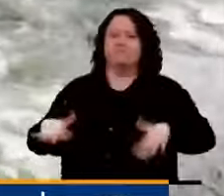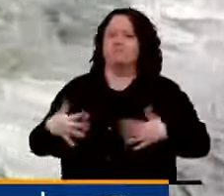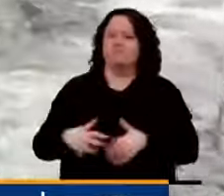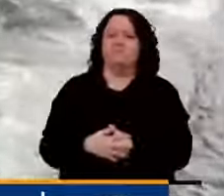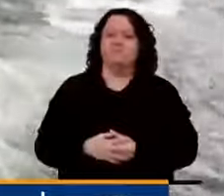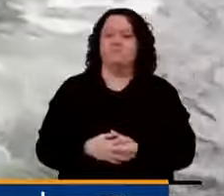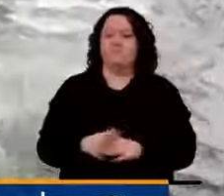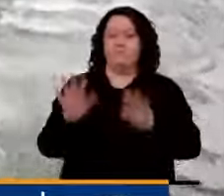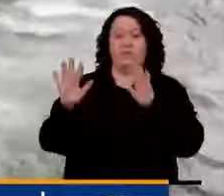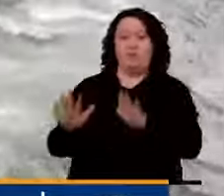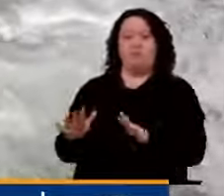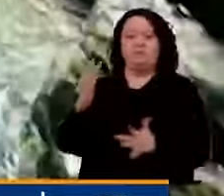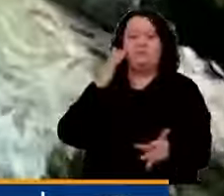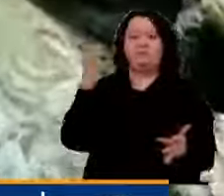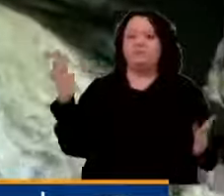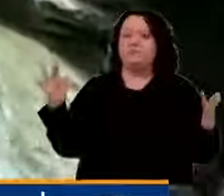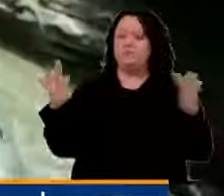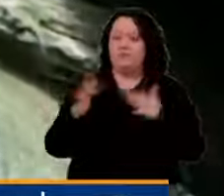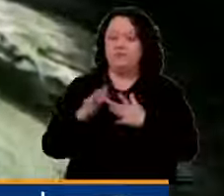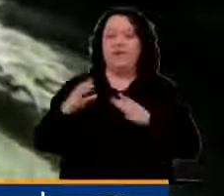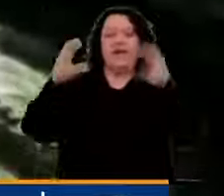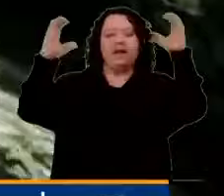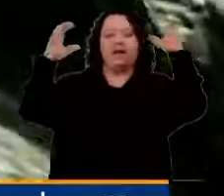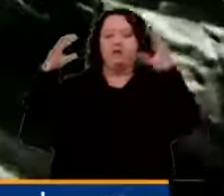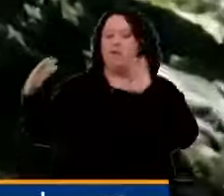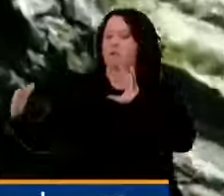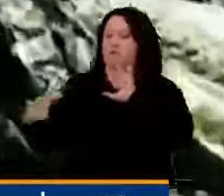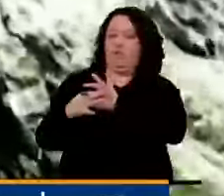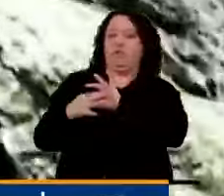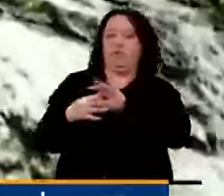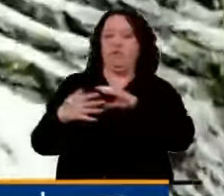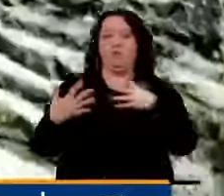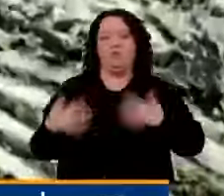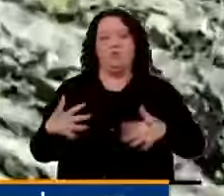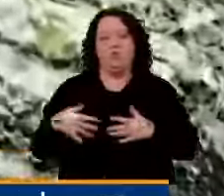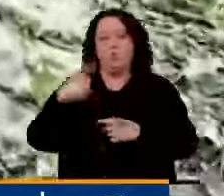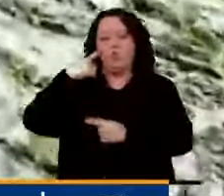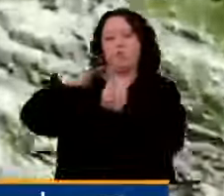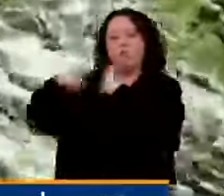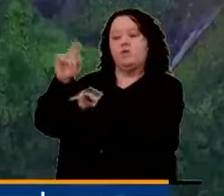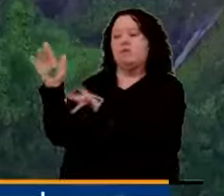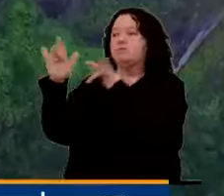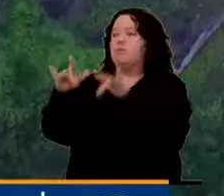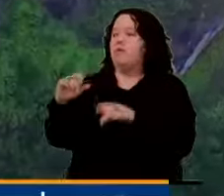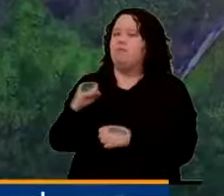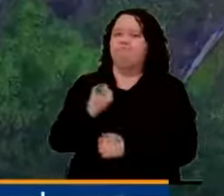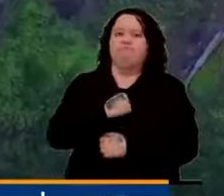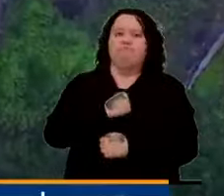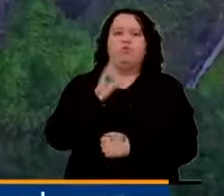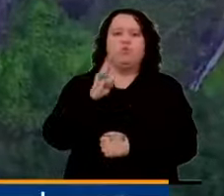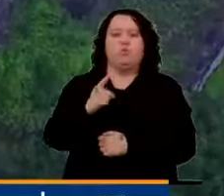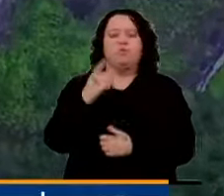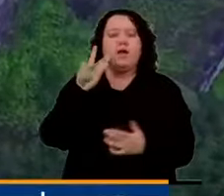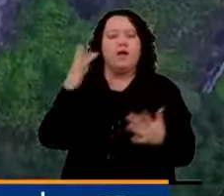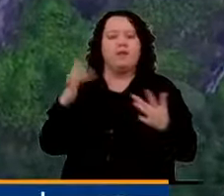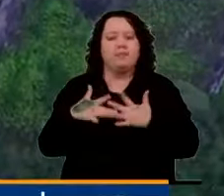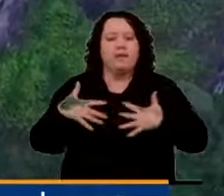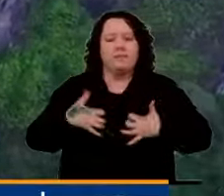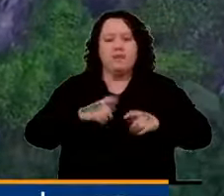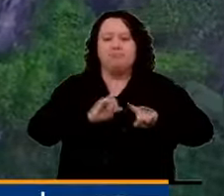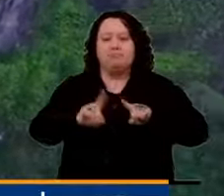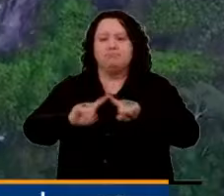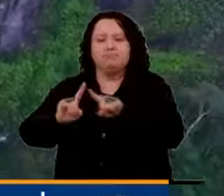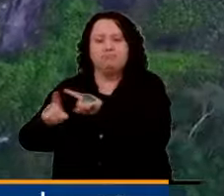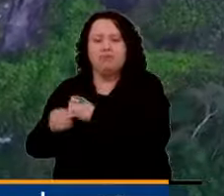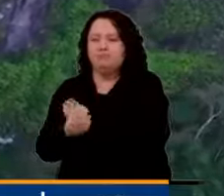Aquí lo atrapa la manigua, el Caquetá es un departamento que vienen los turistas y se enamoran de nuestro departamento por la fauna, por nuestras